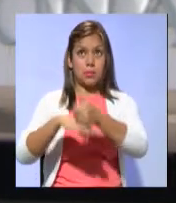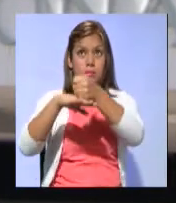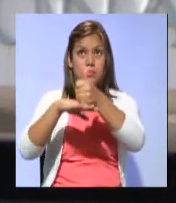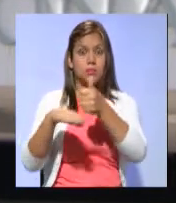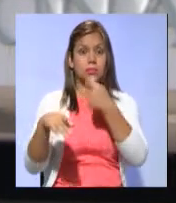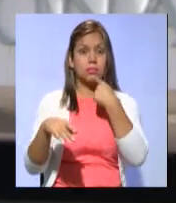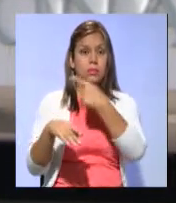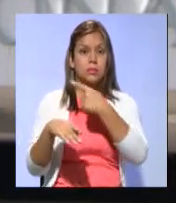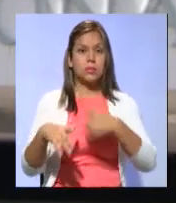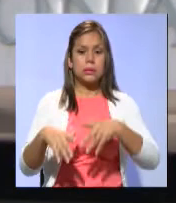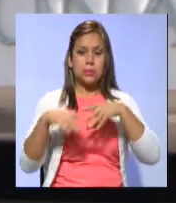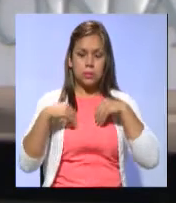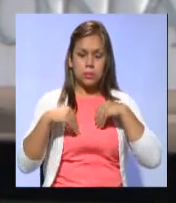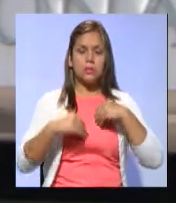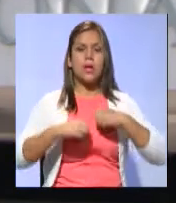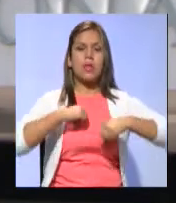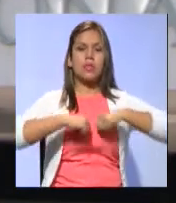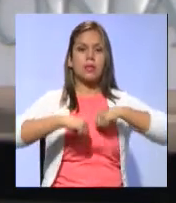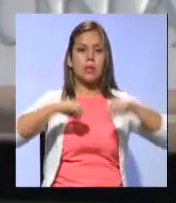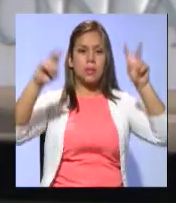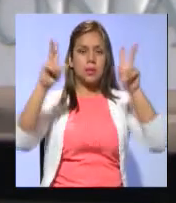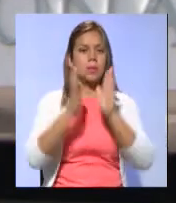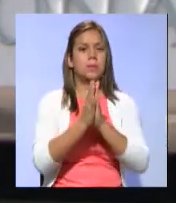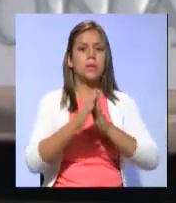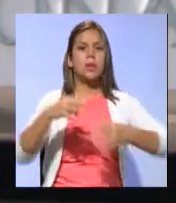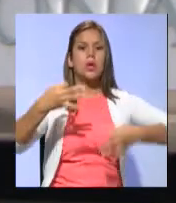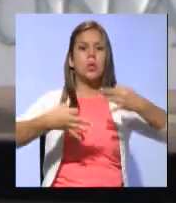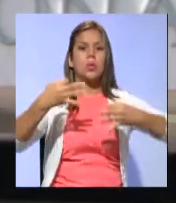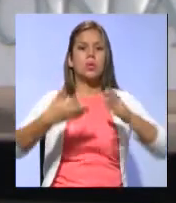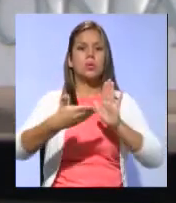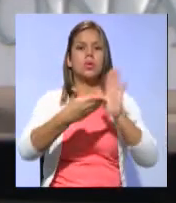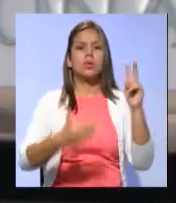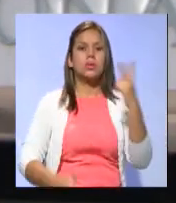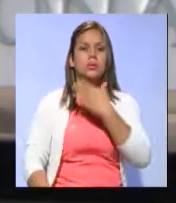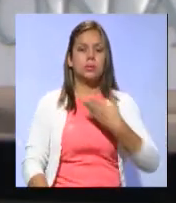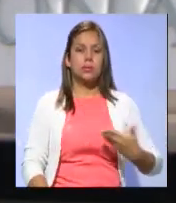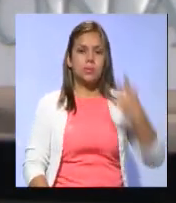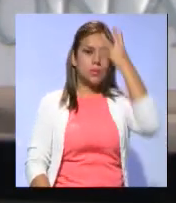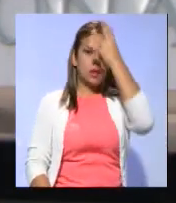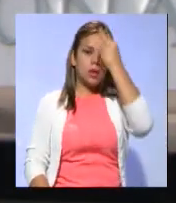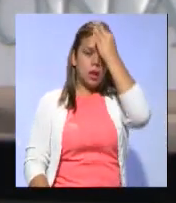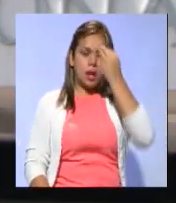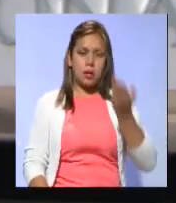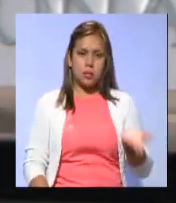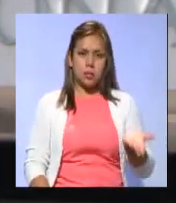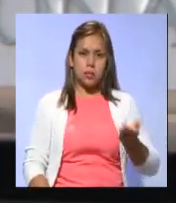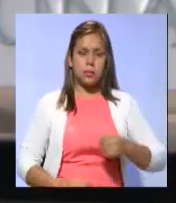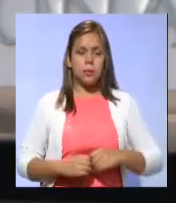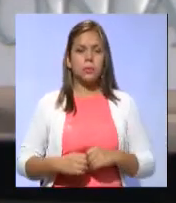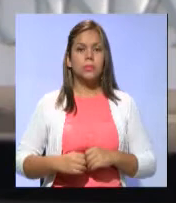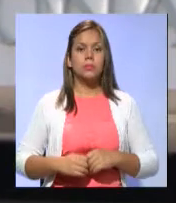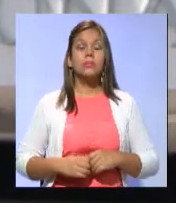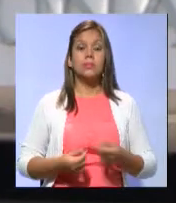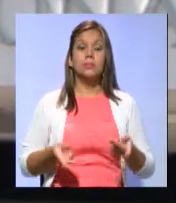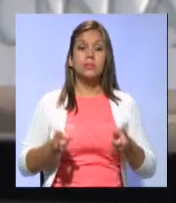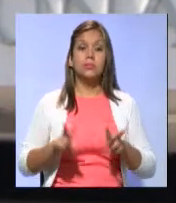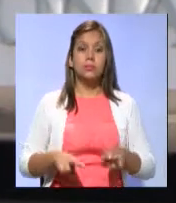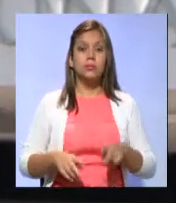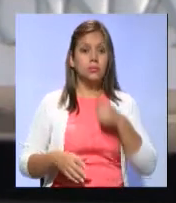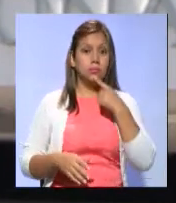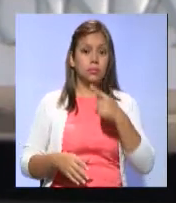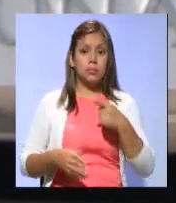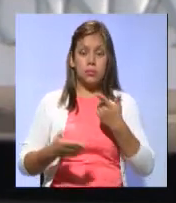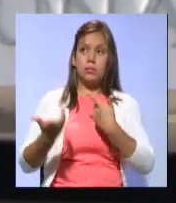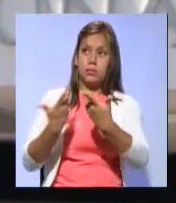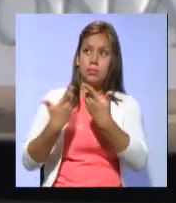Legislativa admitió a trámite la solicitud de juicio político en contra del vicepresidente de la República, Jorge Glass. Nosotros conversamos